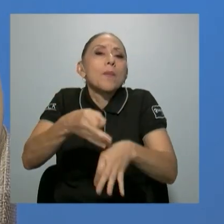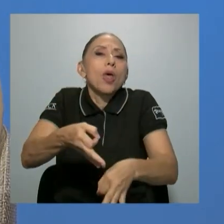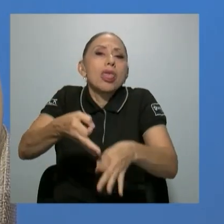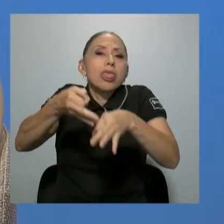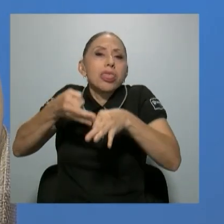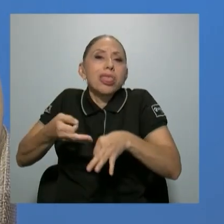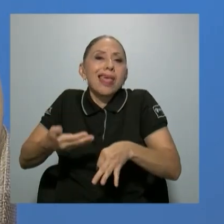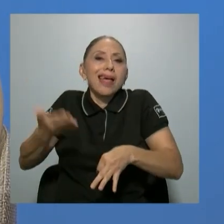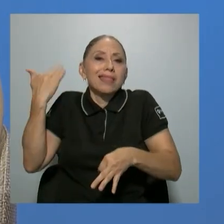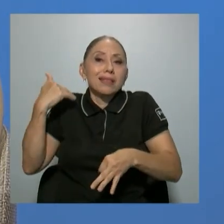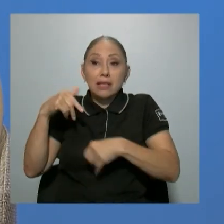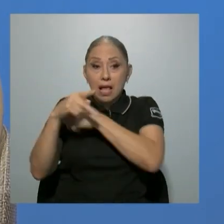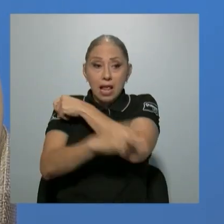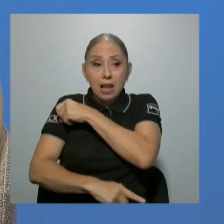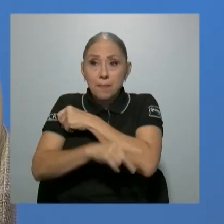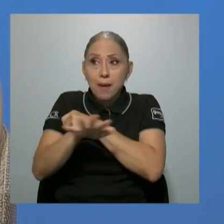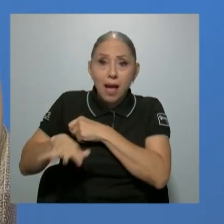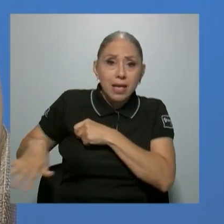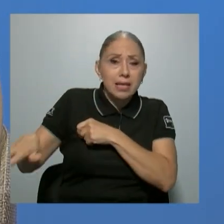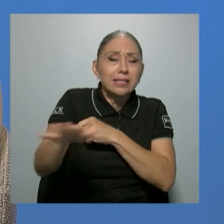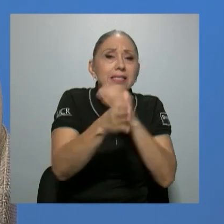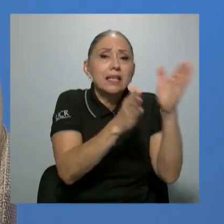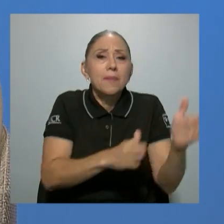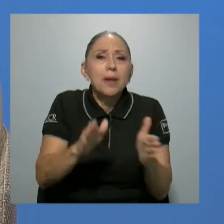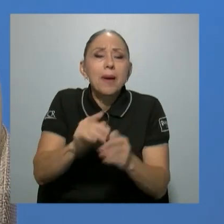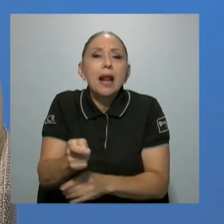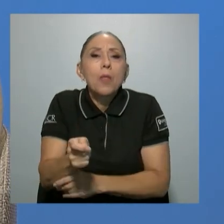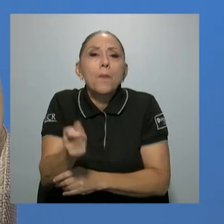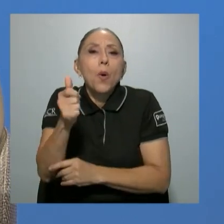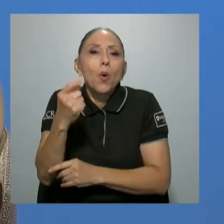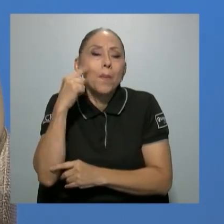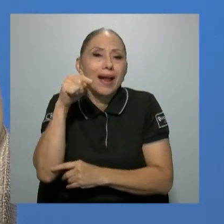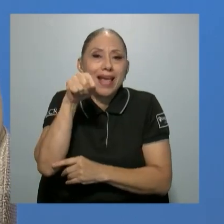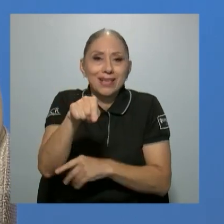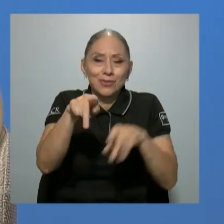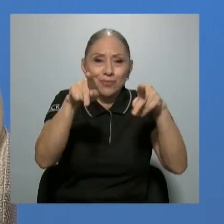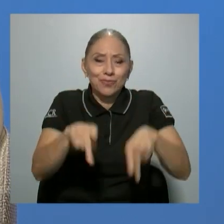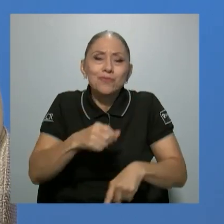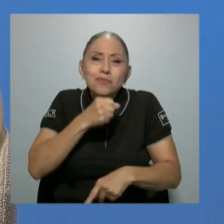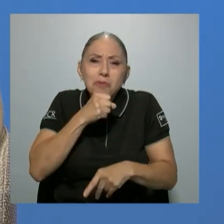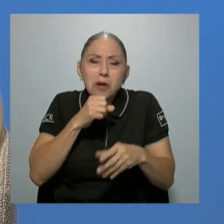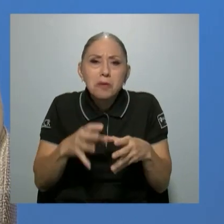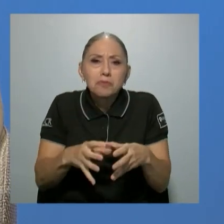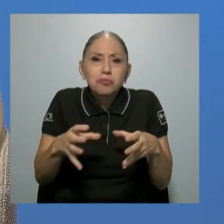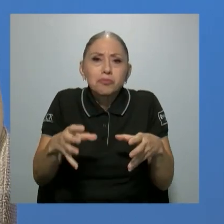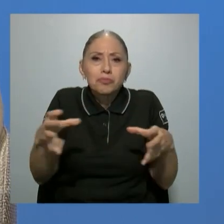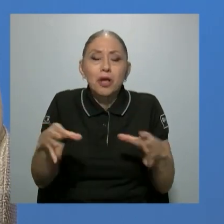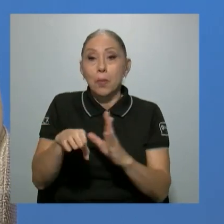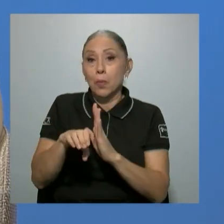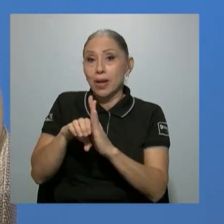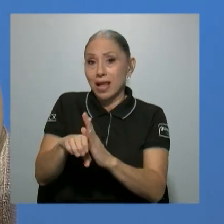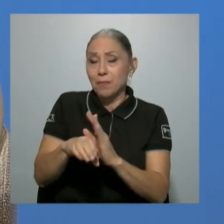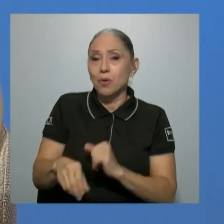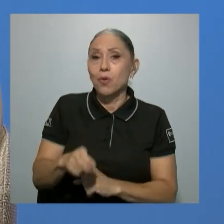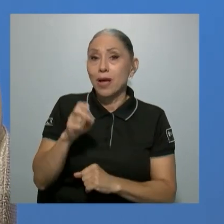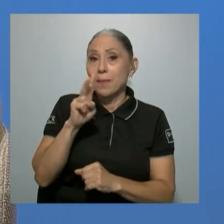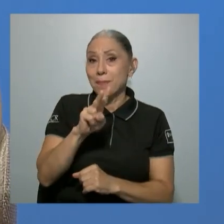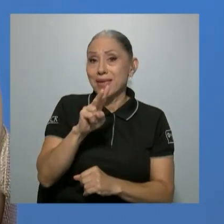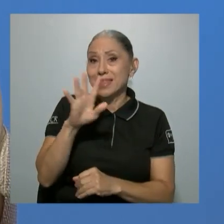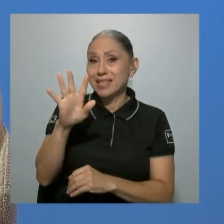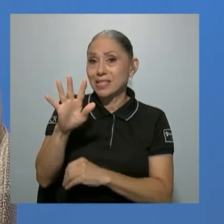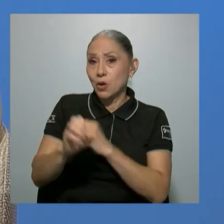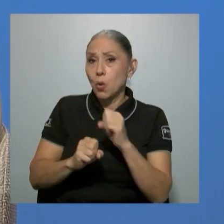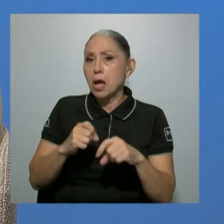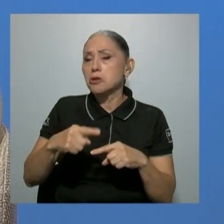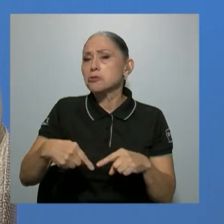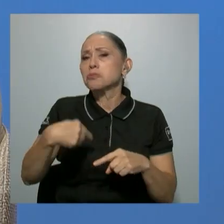poco para ese envejecimiento. Por ejemplo, ahora usted lo mencionaba, en 25 años, al 2040